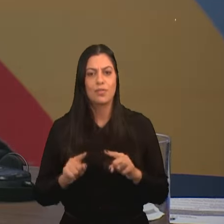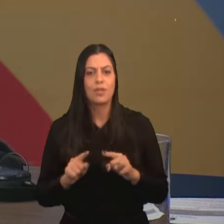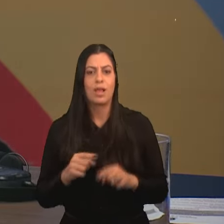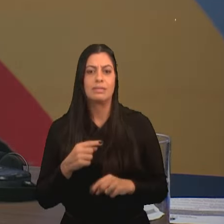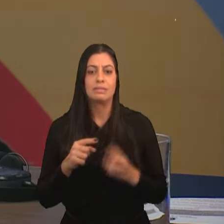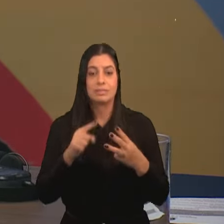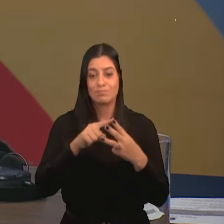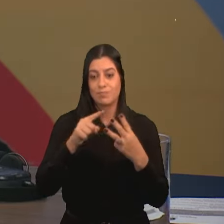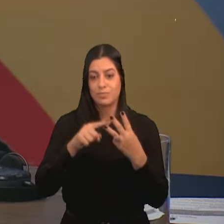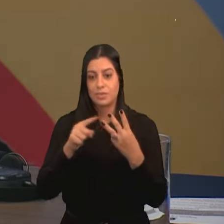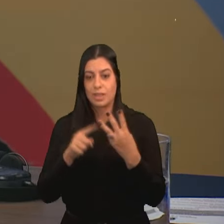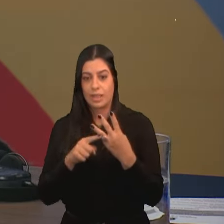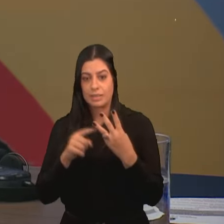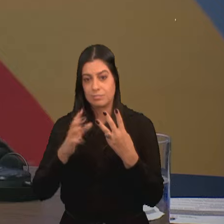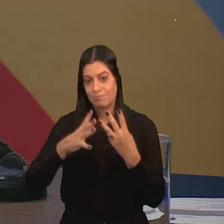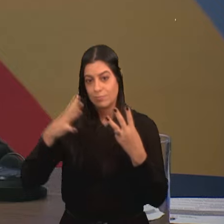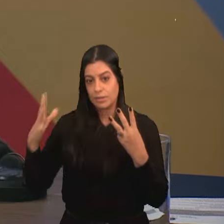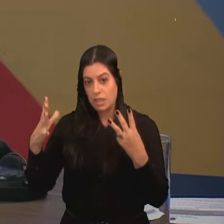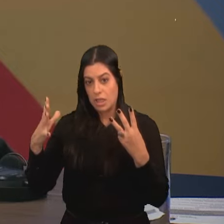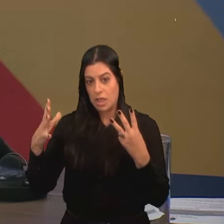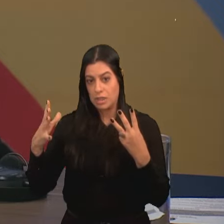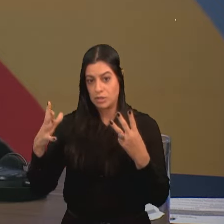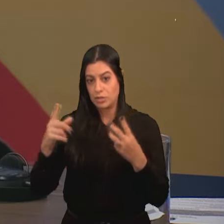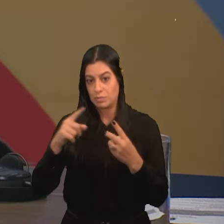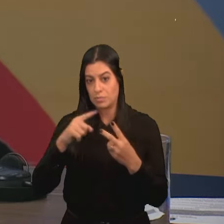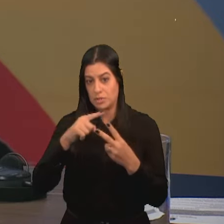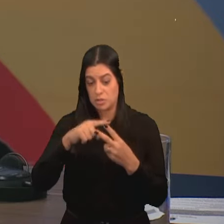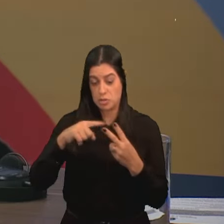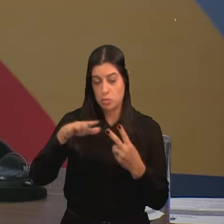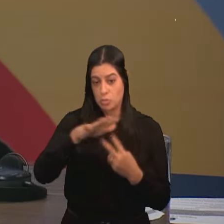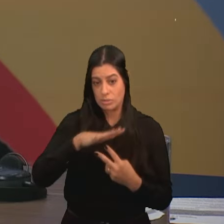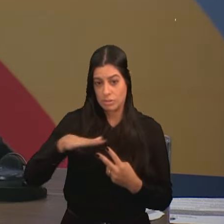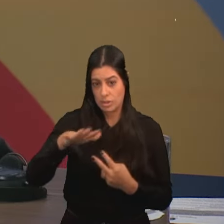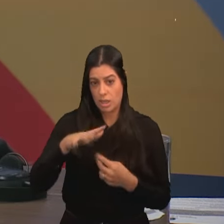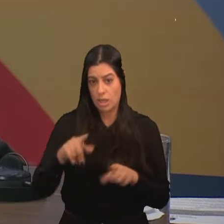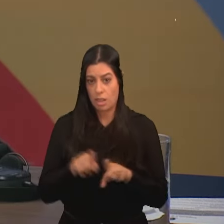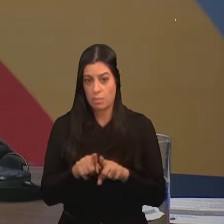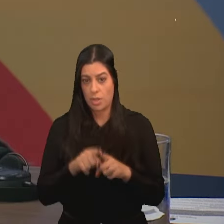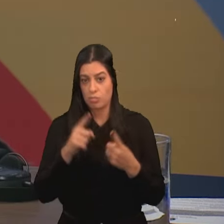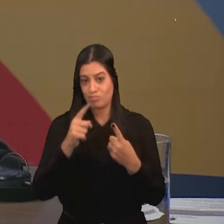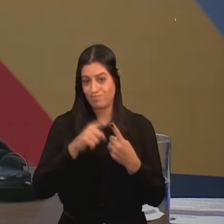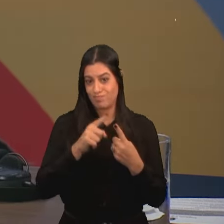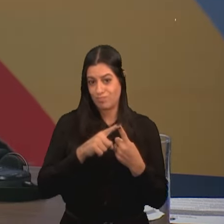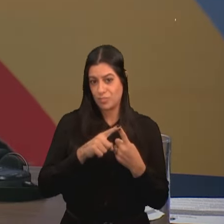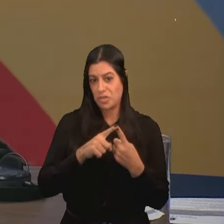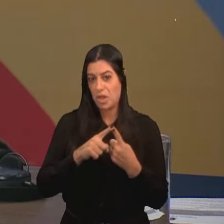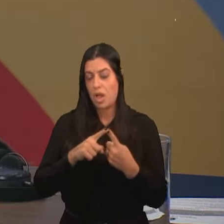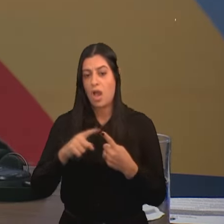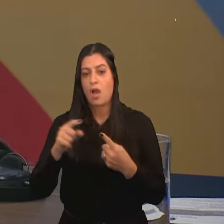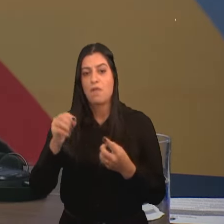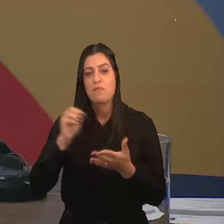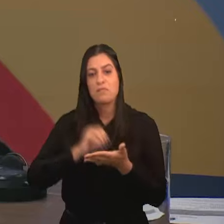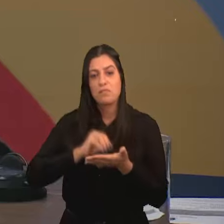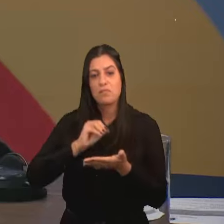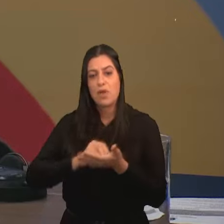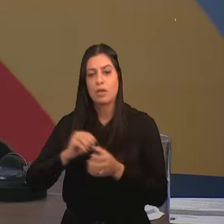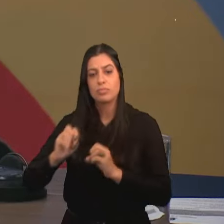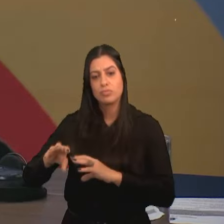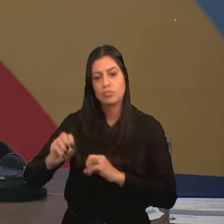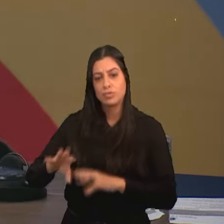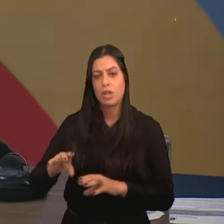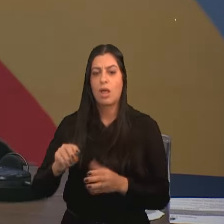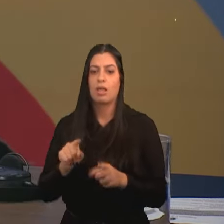retos están en tres grandes esferas. Los retos en esas dos grandes áreas. Tenemos un déficit institucional, un